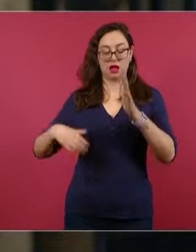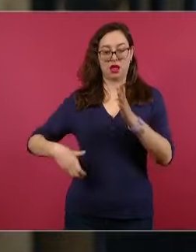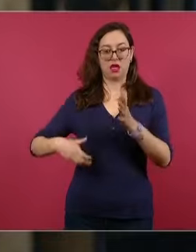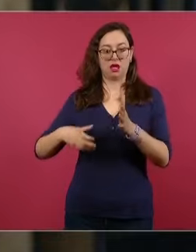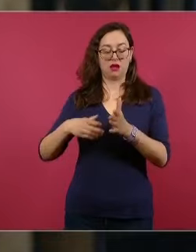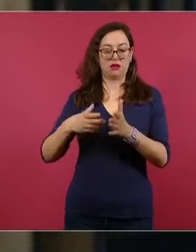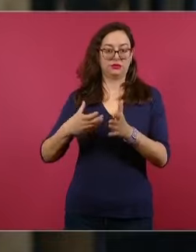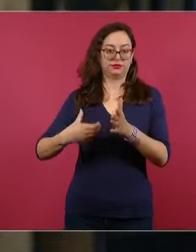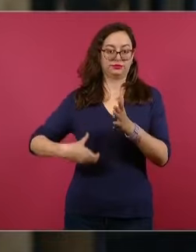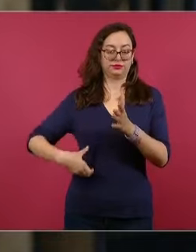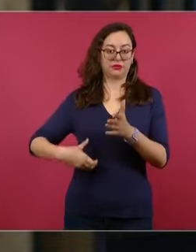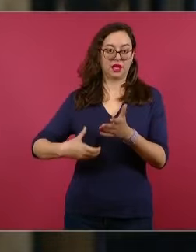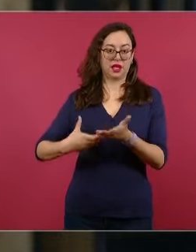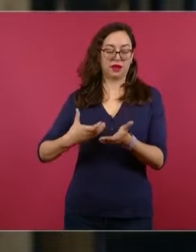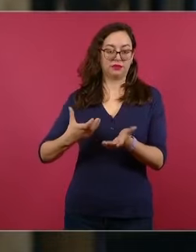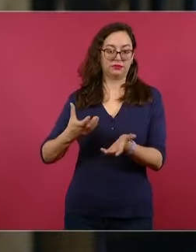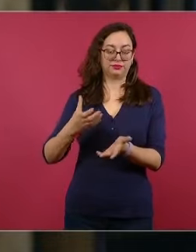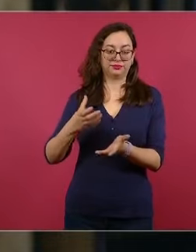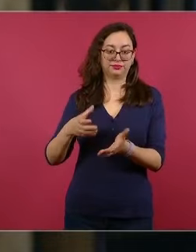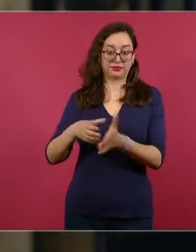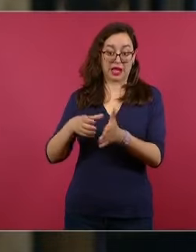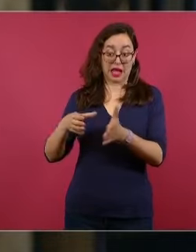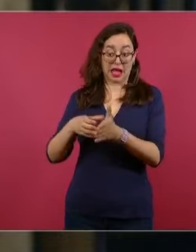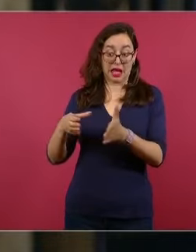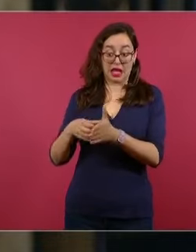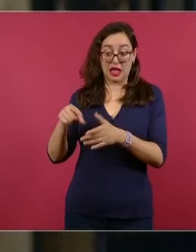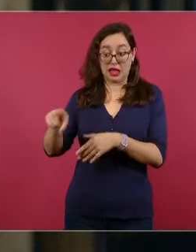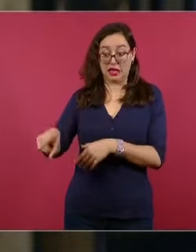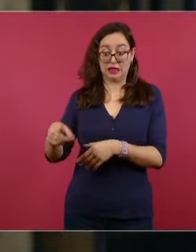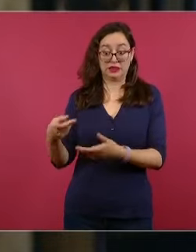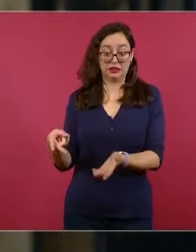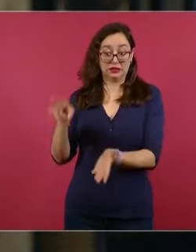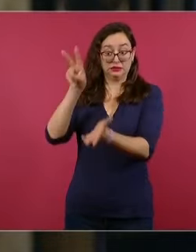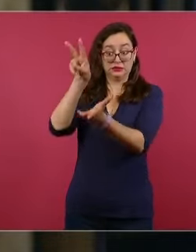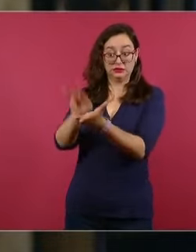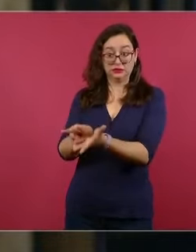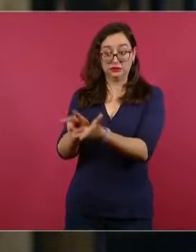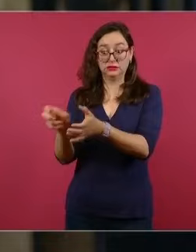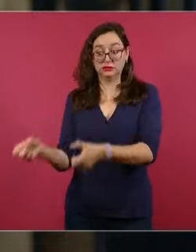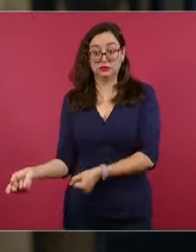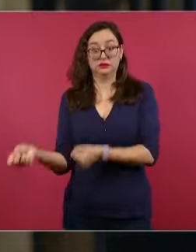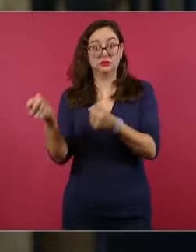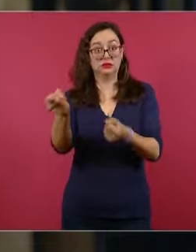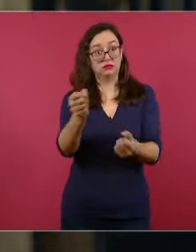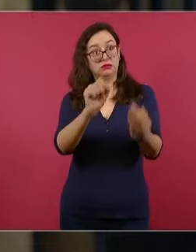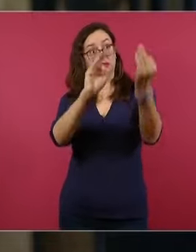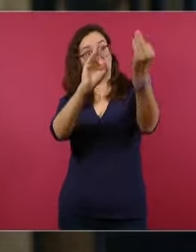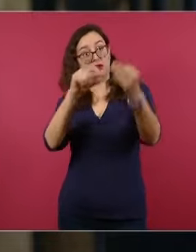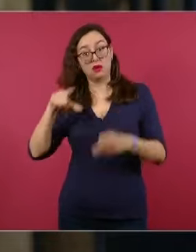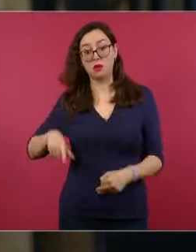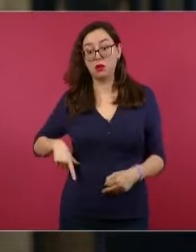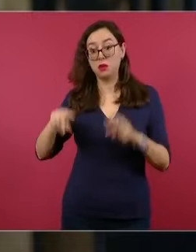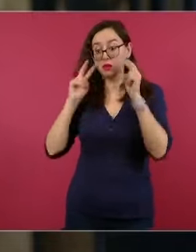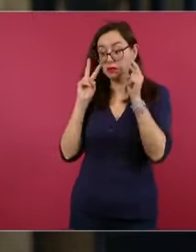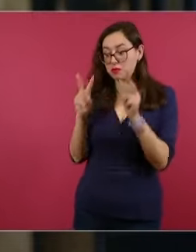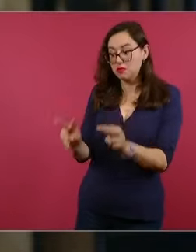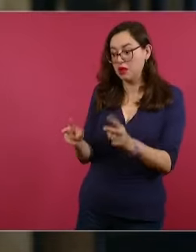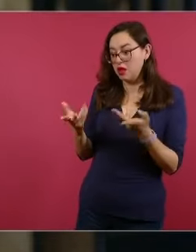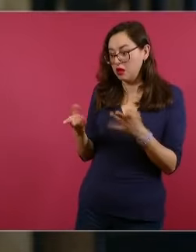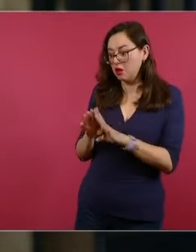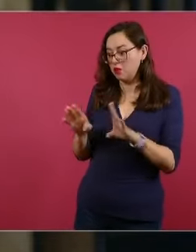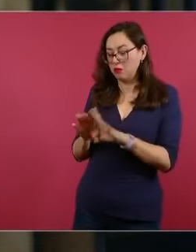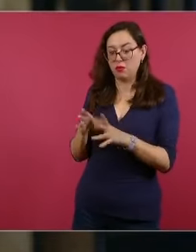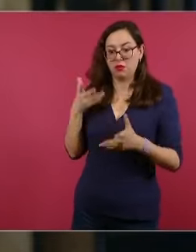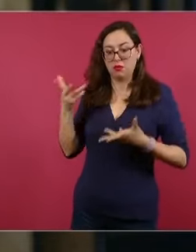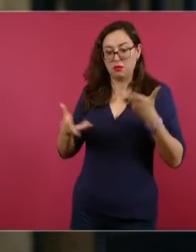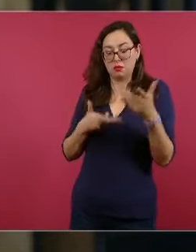trabajadores y trabajadoras del gobierno del Estado le vuelven a pedir Eh Pues esta ayuda porque no tienen eh protección